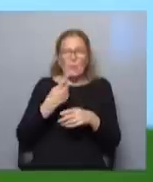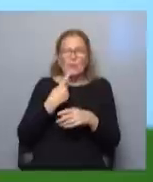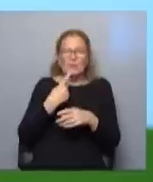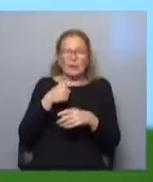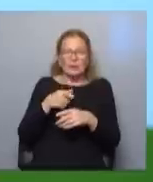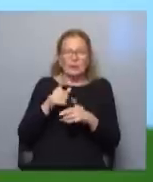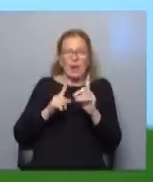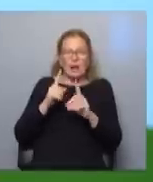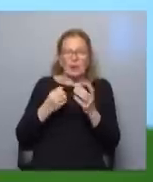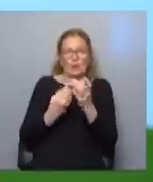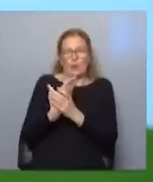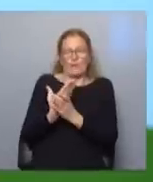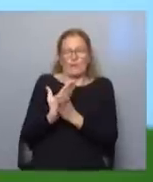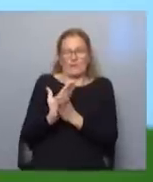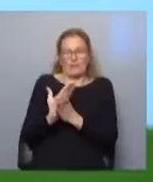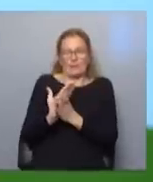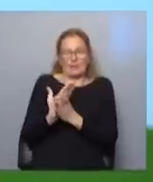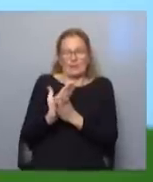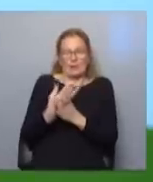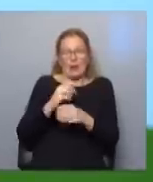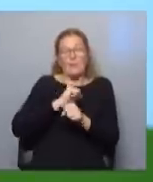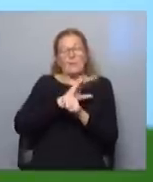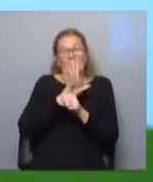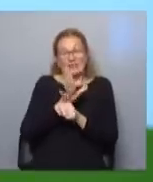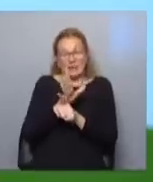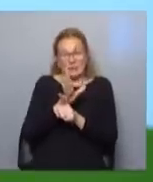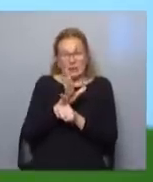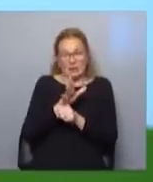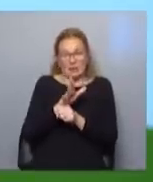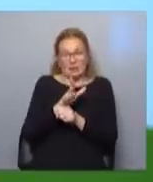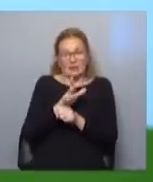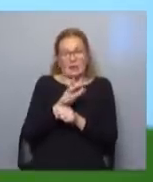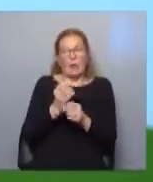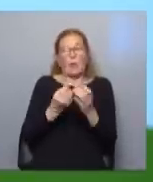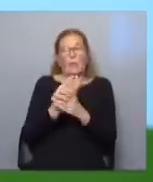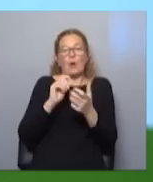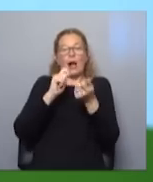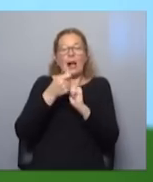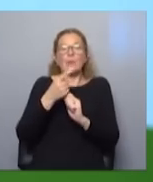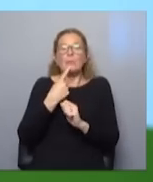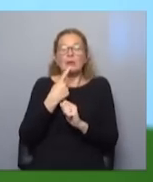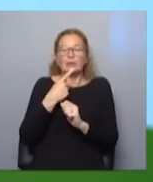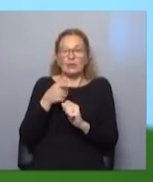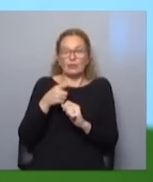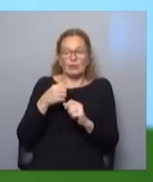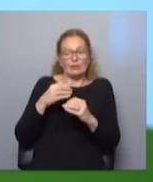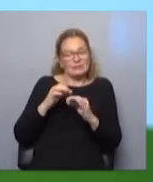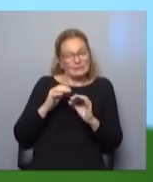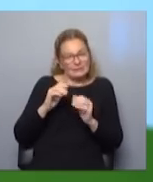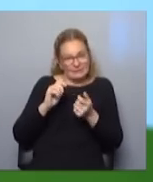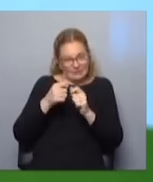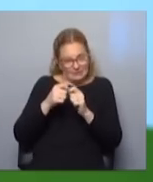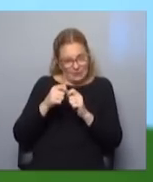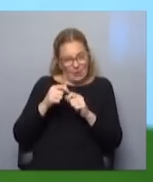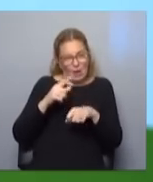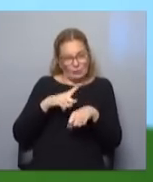esto era una novedad y todavía pandemia pandemia y la novedad política eso lleva un tiempo porque es como